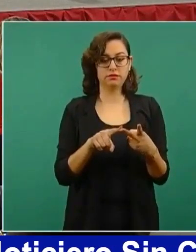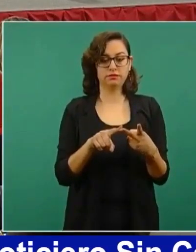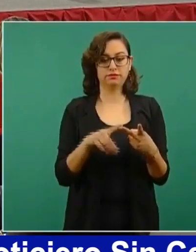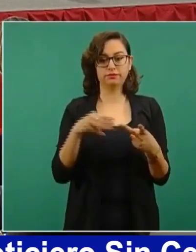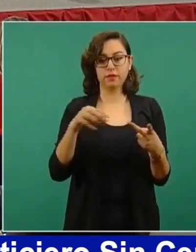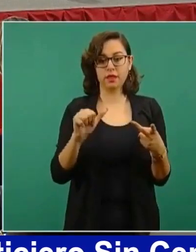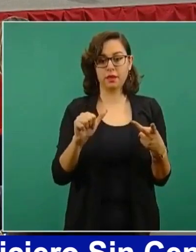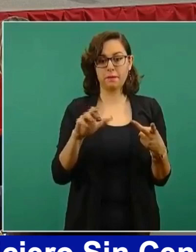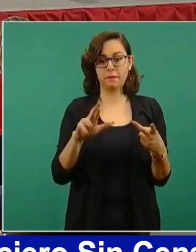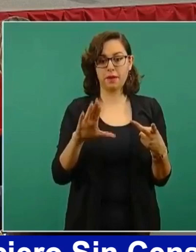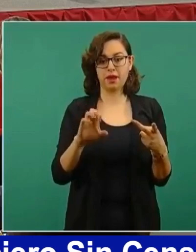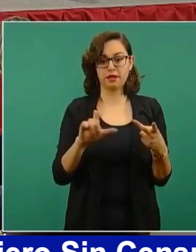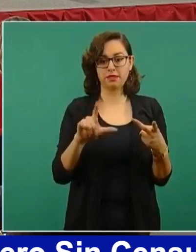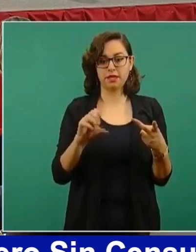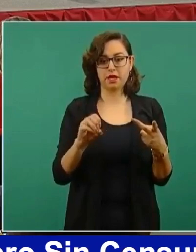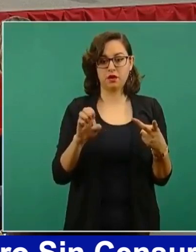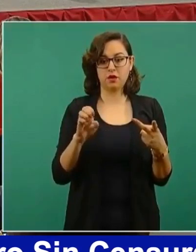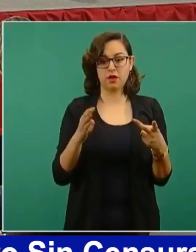Marcelo Ebrard